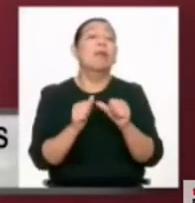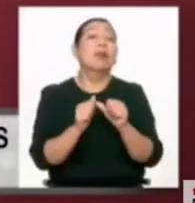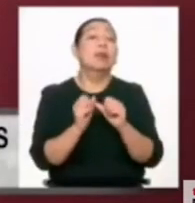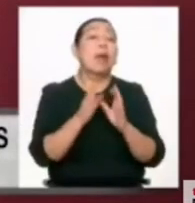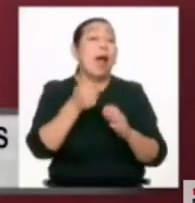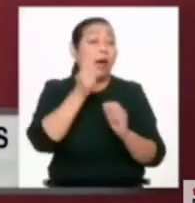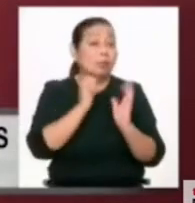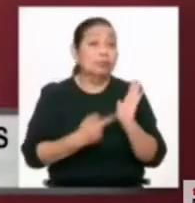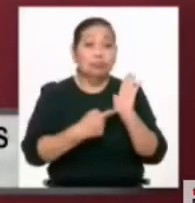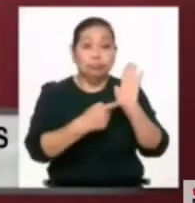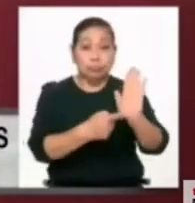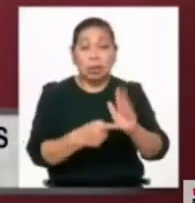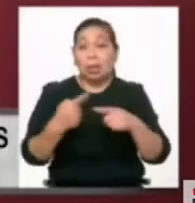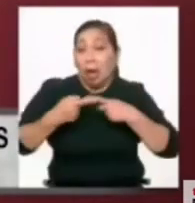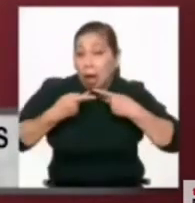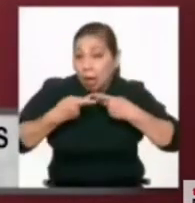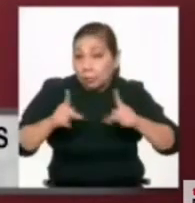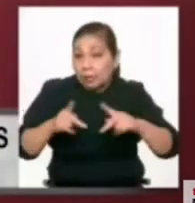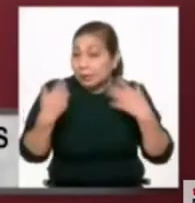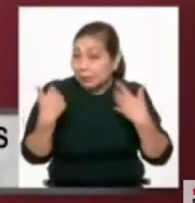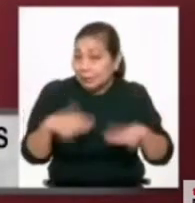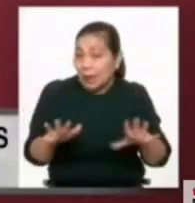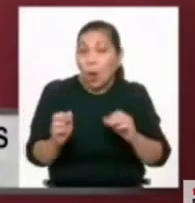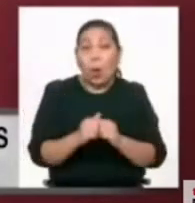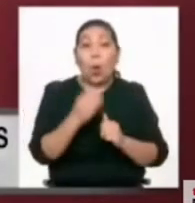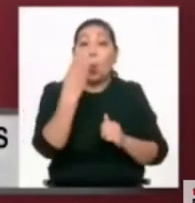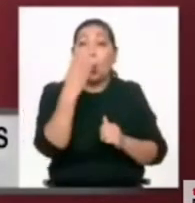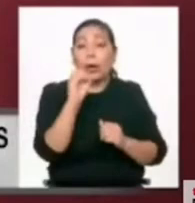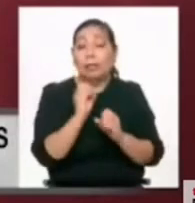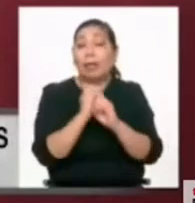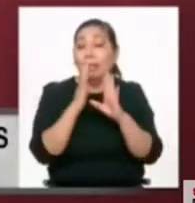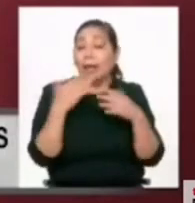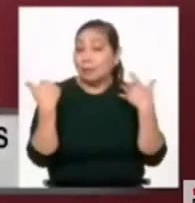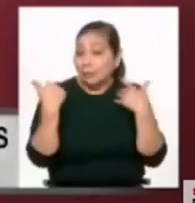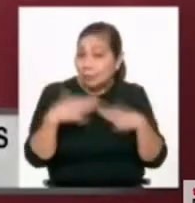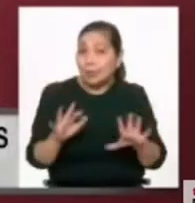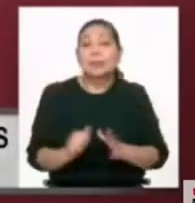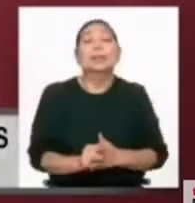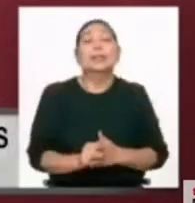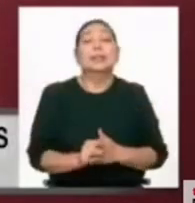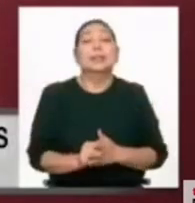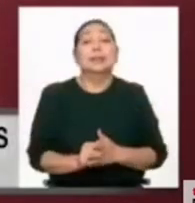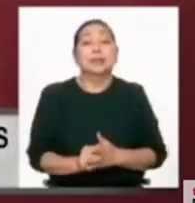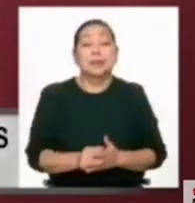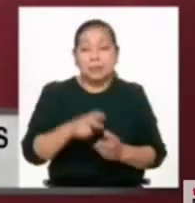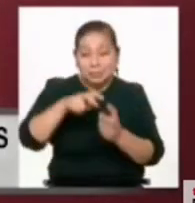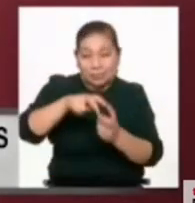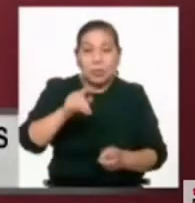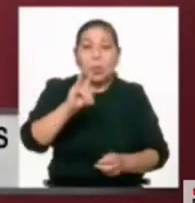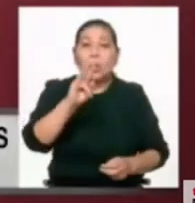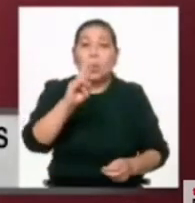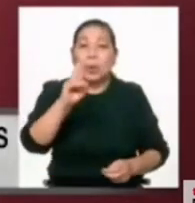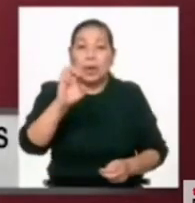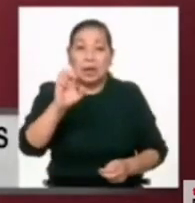hemos dado el día de ayer también en diferentes medios de comunicación. En 40 días tendremos ya el fertilizante, la